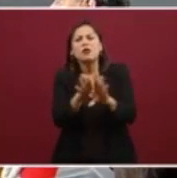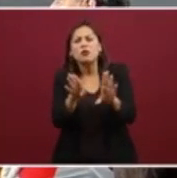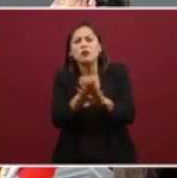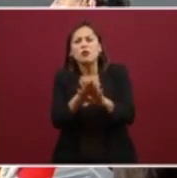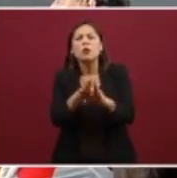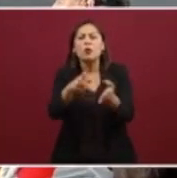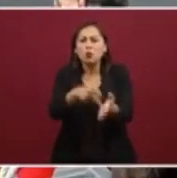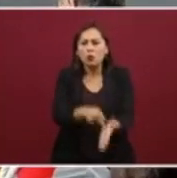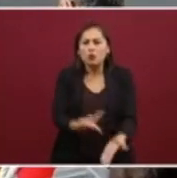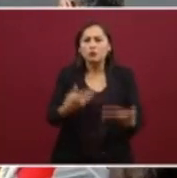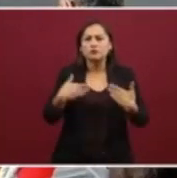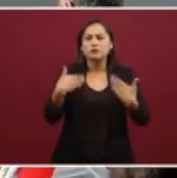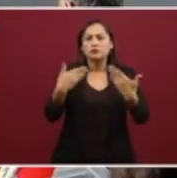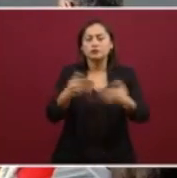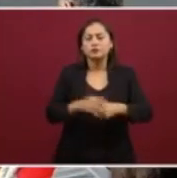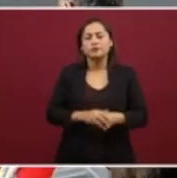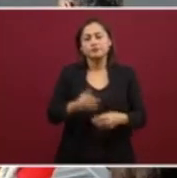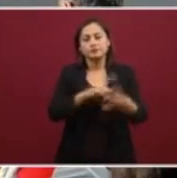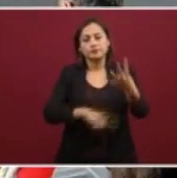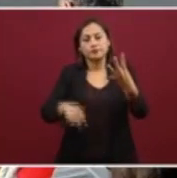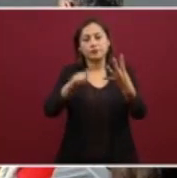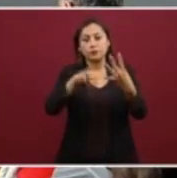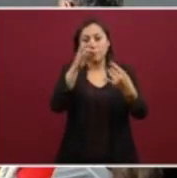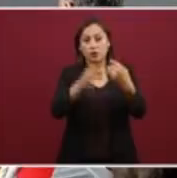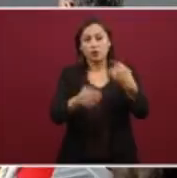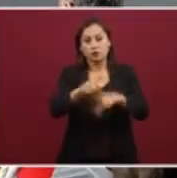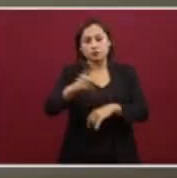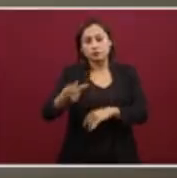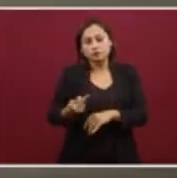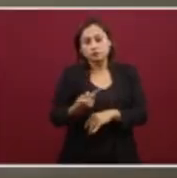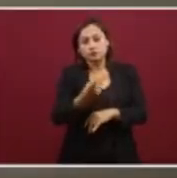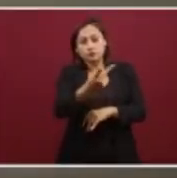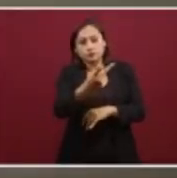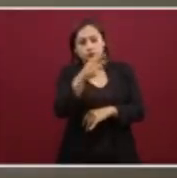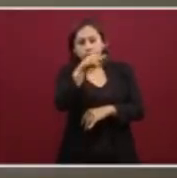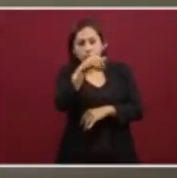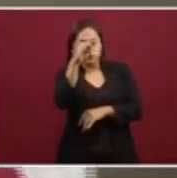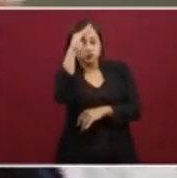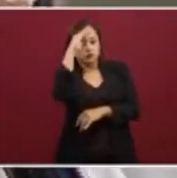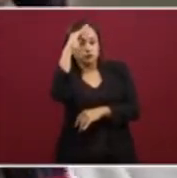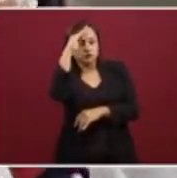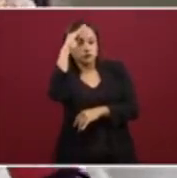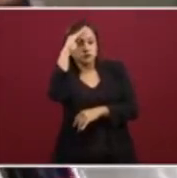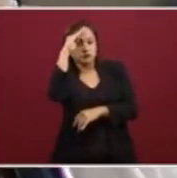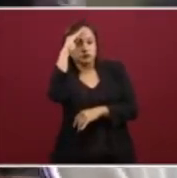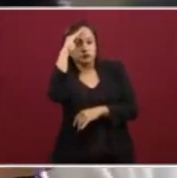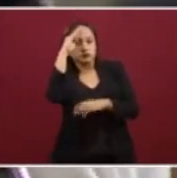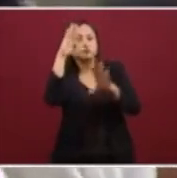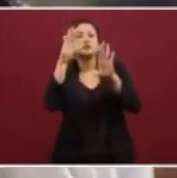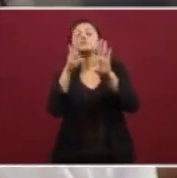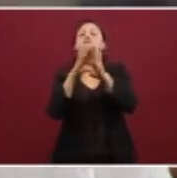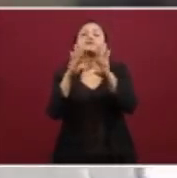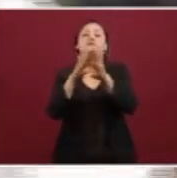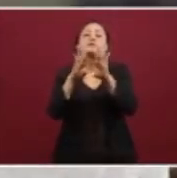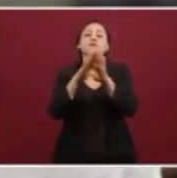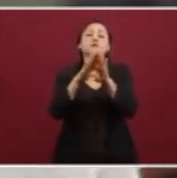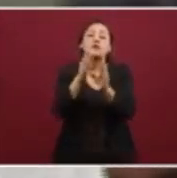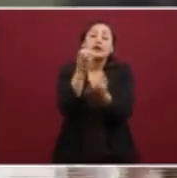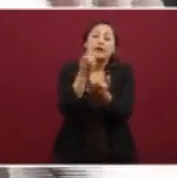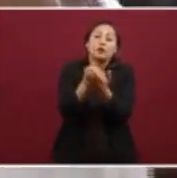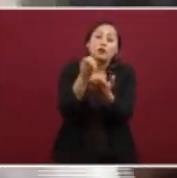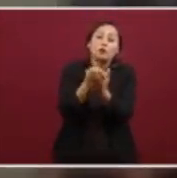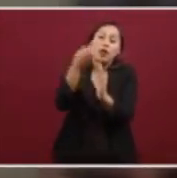¿cuál será el plan B que tiene usted, señor presidente, para evitar esta picada en la economía de este maravilloso país? Y por